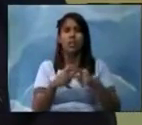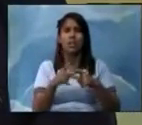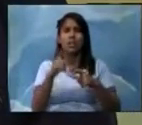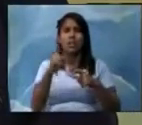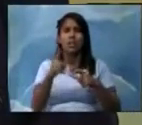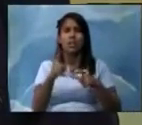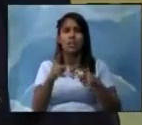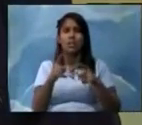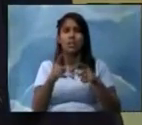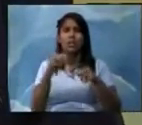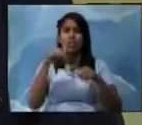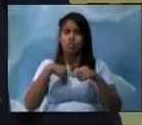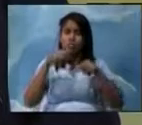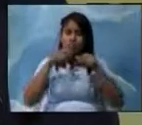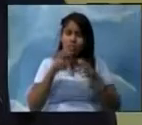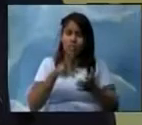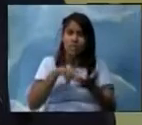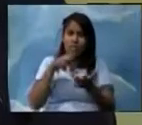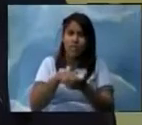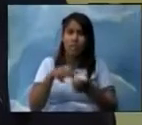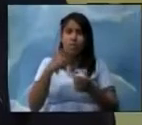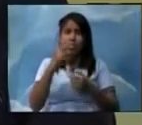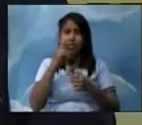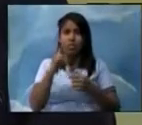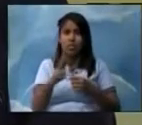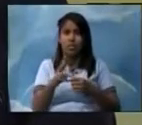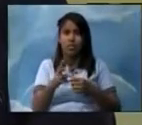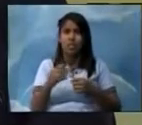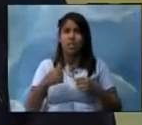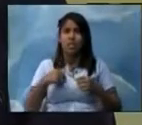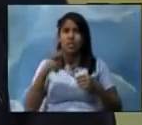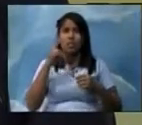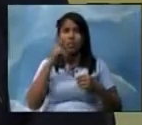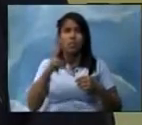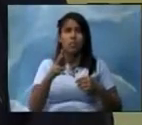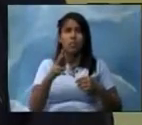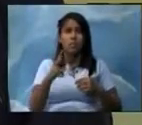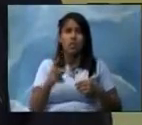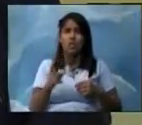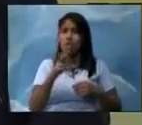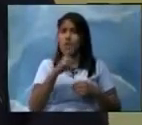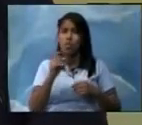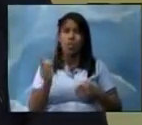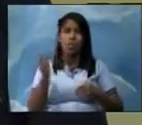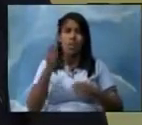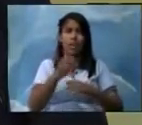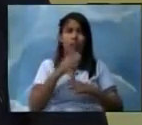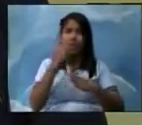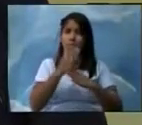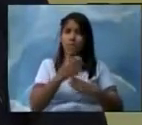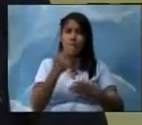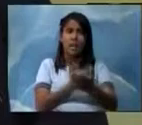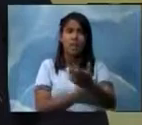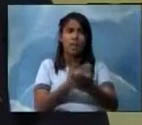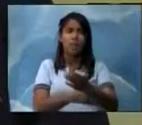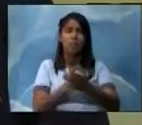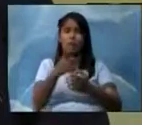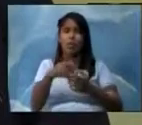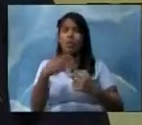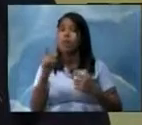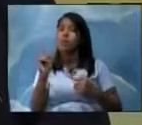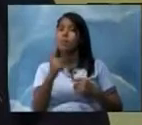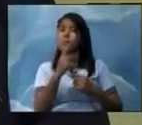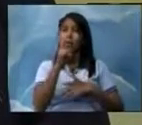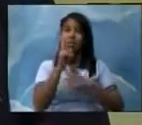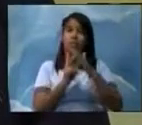en en la vamos a llamarlo en internet llegué y vi y dijo nuestro hermano puerta dijo que el primer